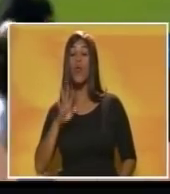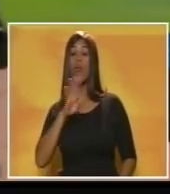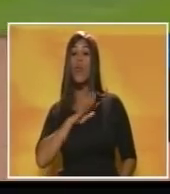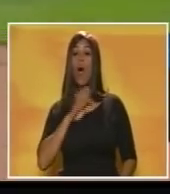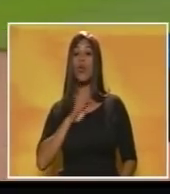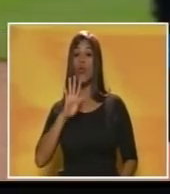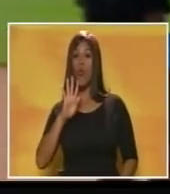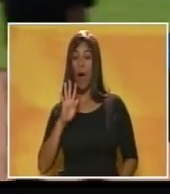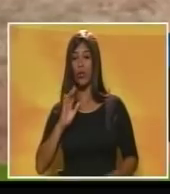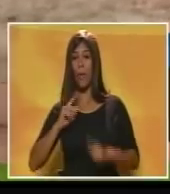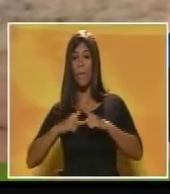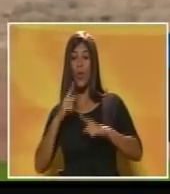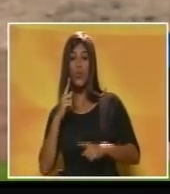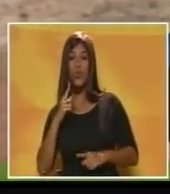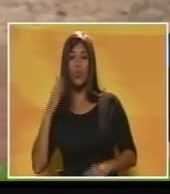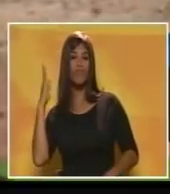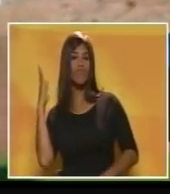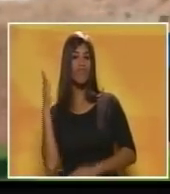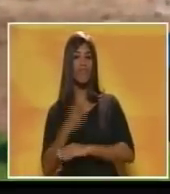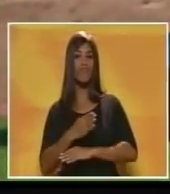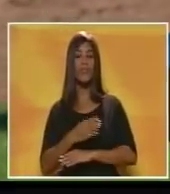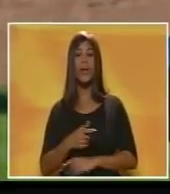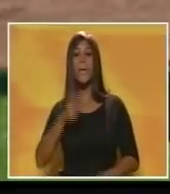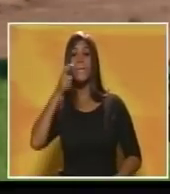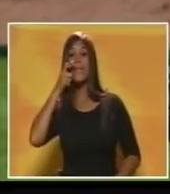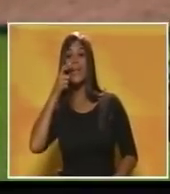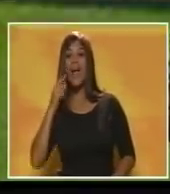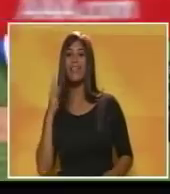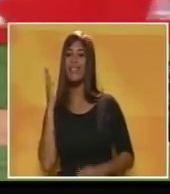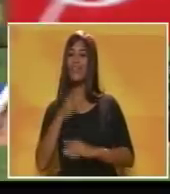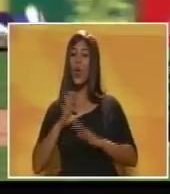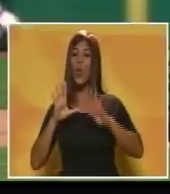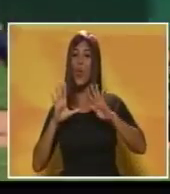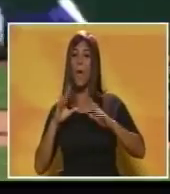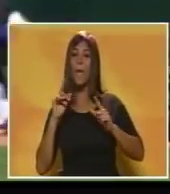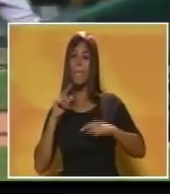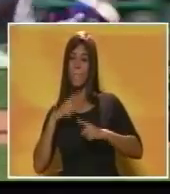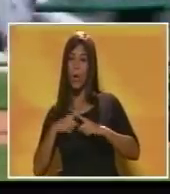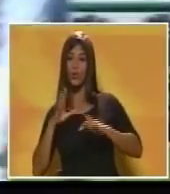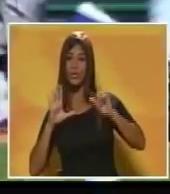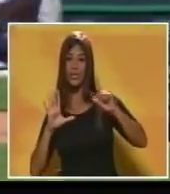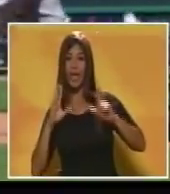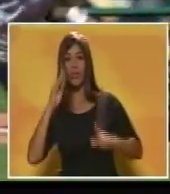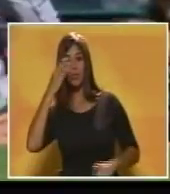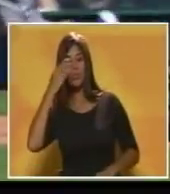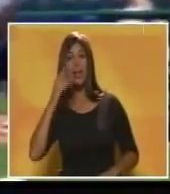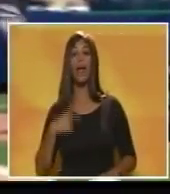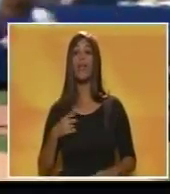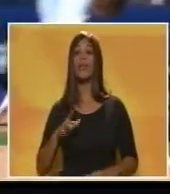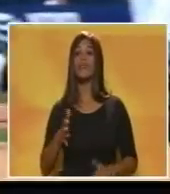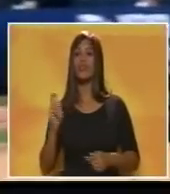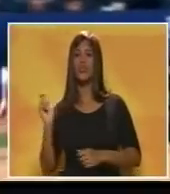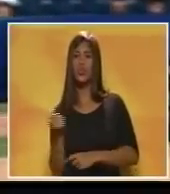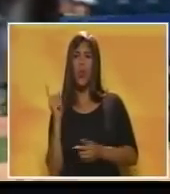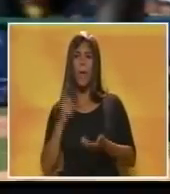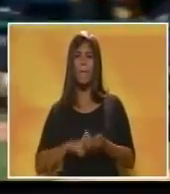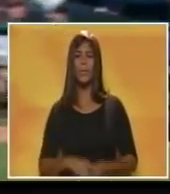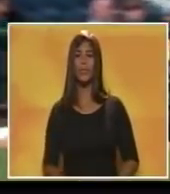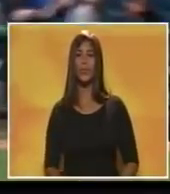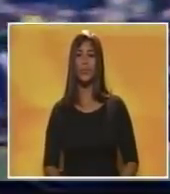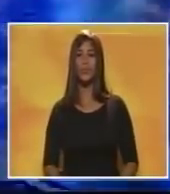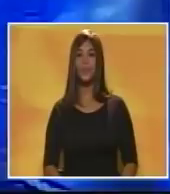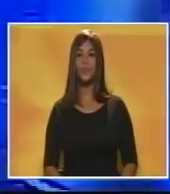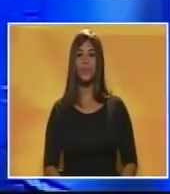4-1 en el triunfo de Vigilantes sobre Piratas, 9 carreras por 6. Elvis Andrus bateó de 5-3 con anotada.